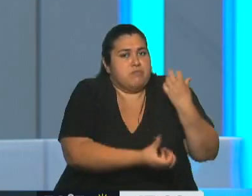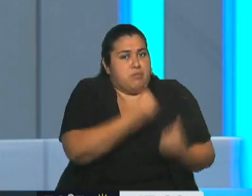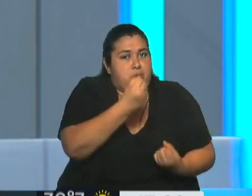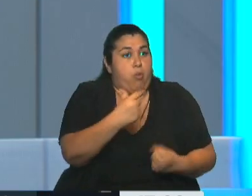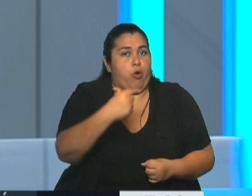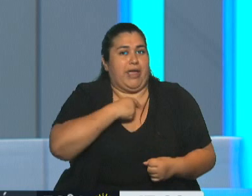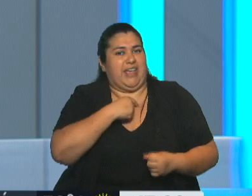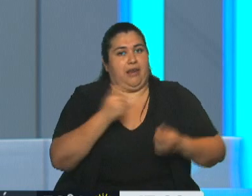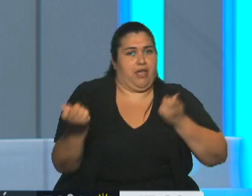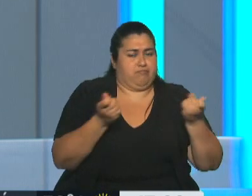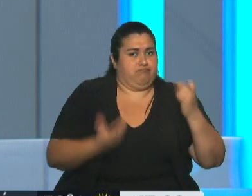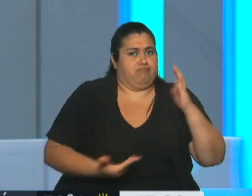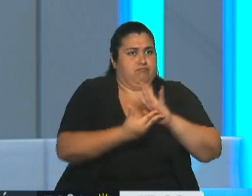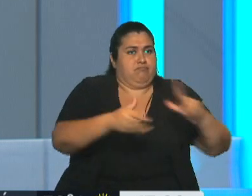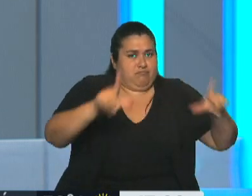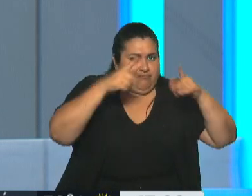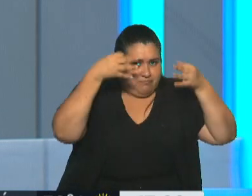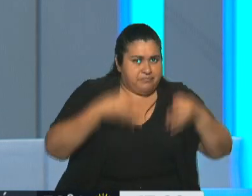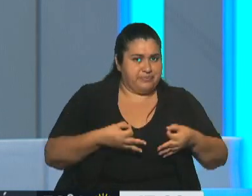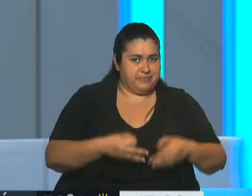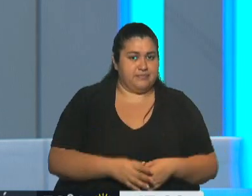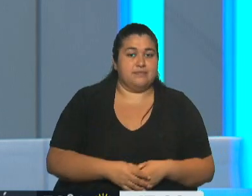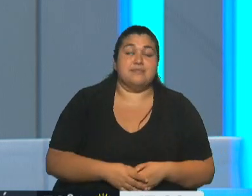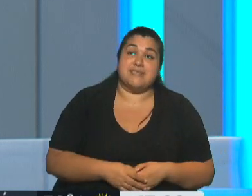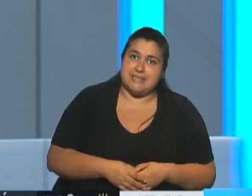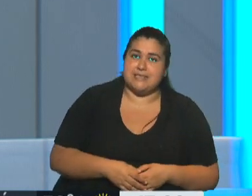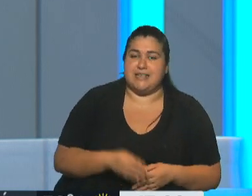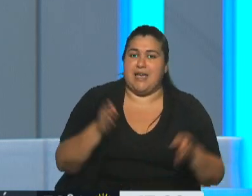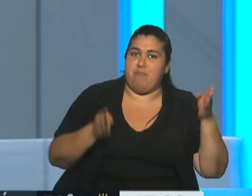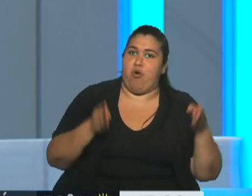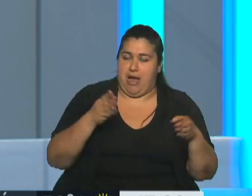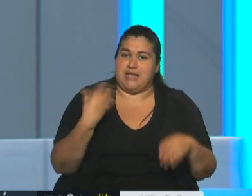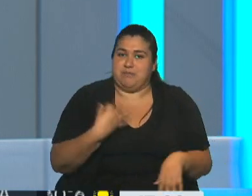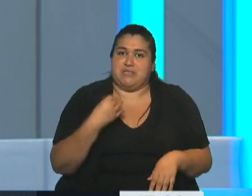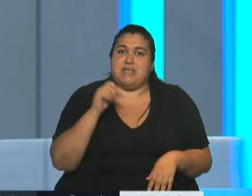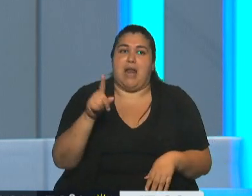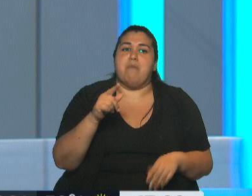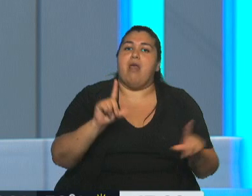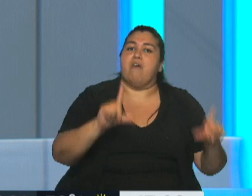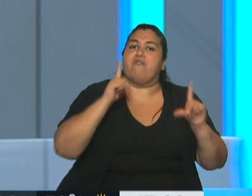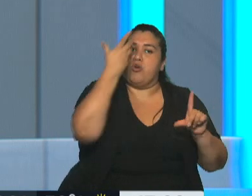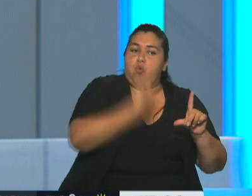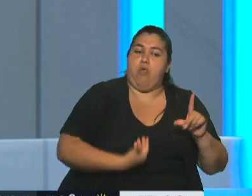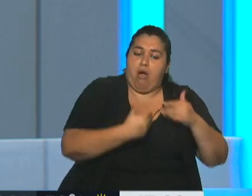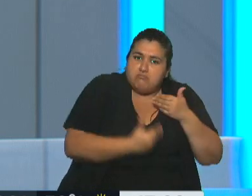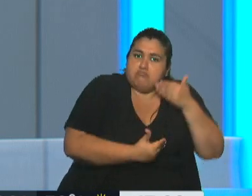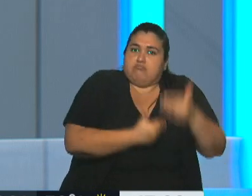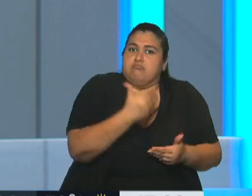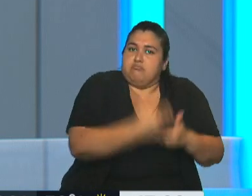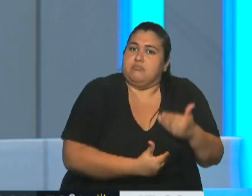país? Bueno, lamentablemente es un buen escenario para la construcción de una figura fuerte, de un candidato